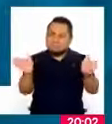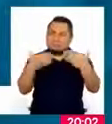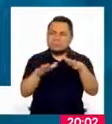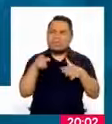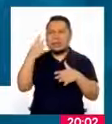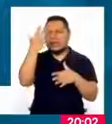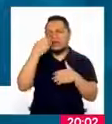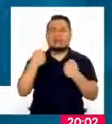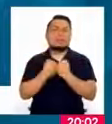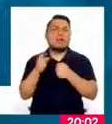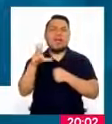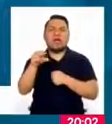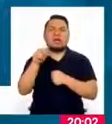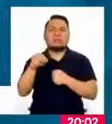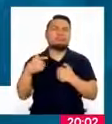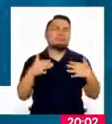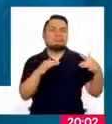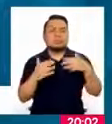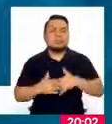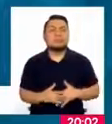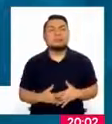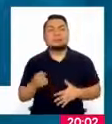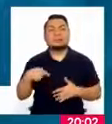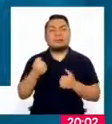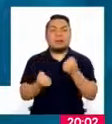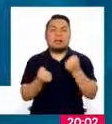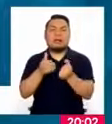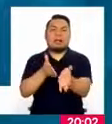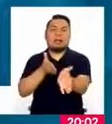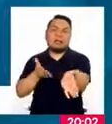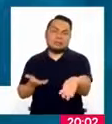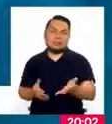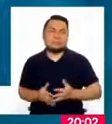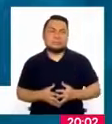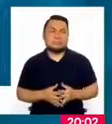Sur, donde cientos de vehículos estuvieron inmovilizados.